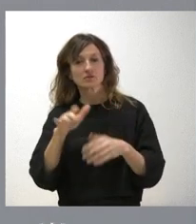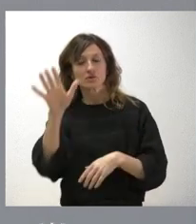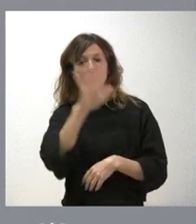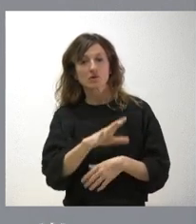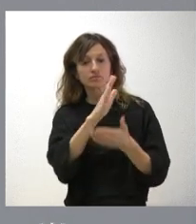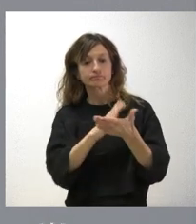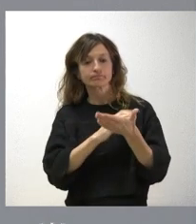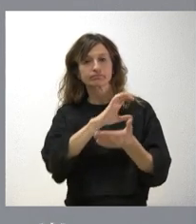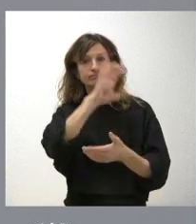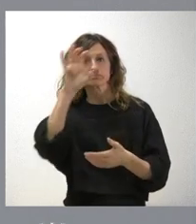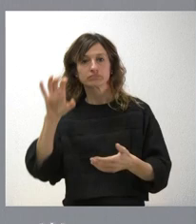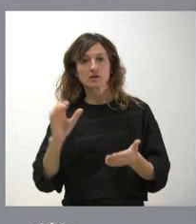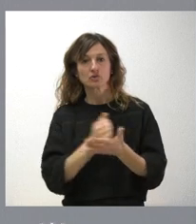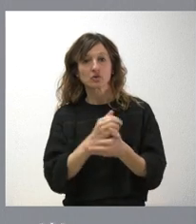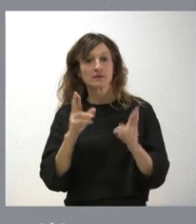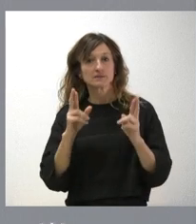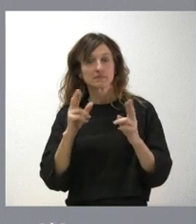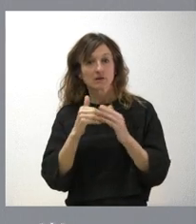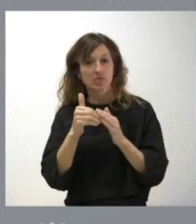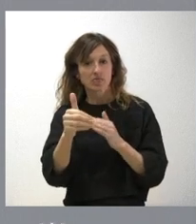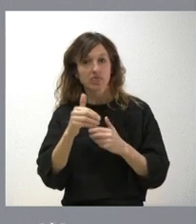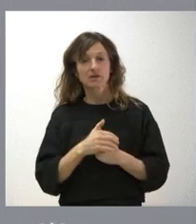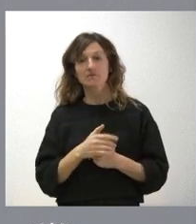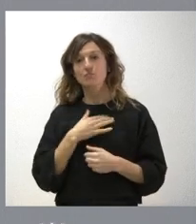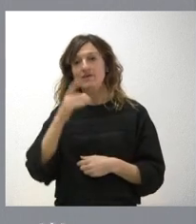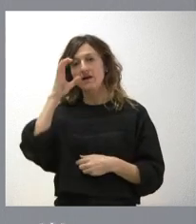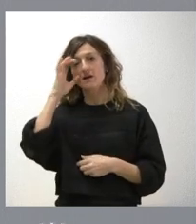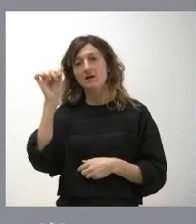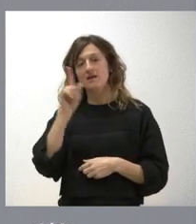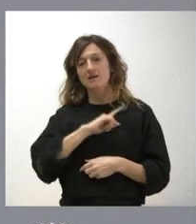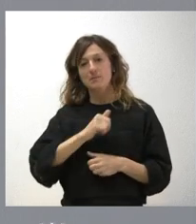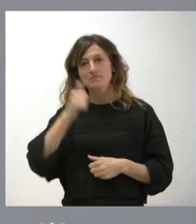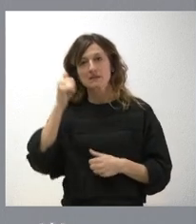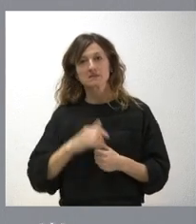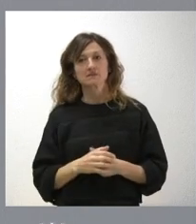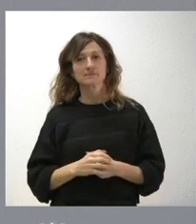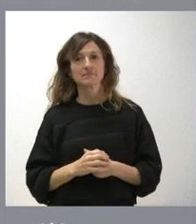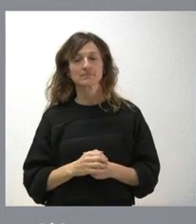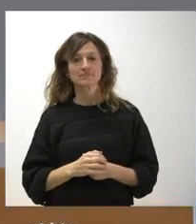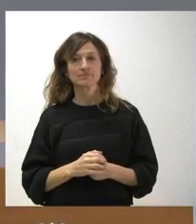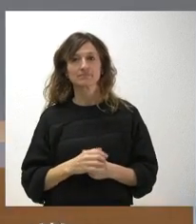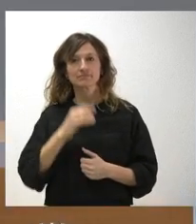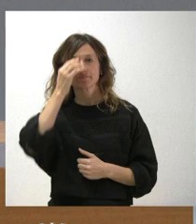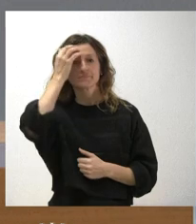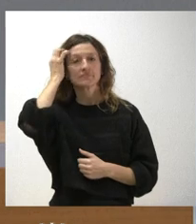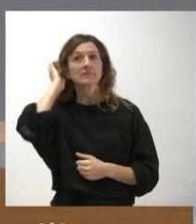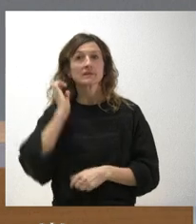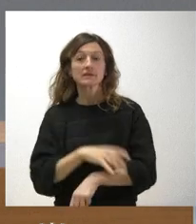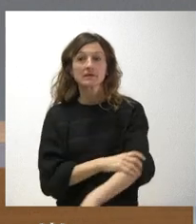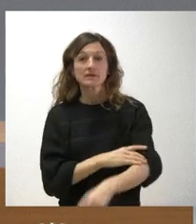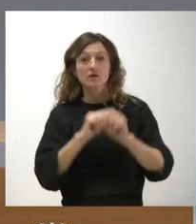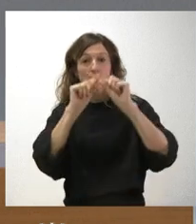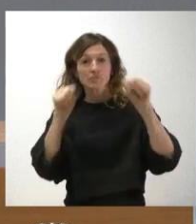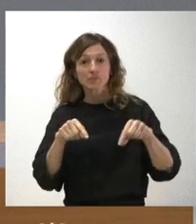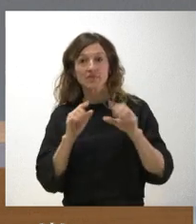las comunidades autónomas esperemos que en esta ocasión se nos pueda Escuchar más de lo que hemos sido escuchado hasta ahora decía que desde la provincia